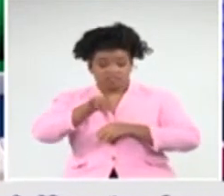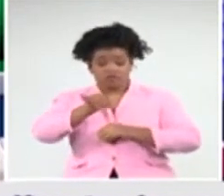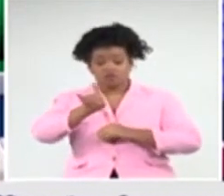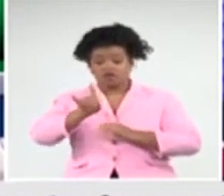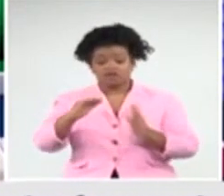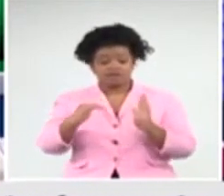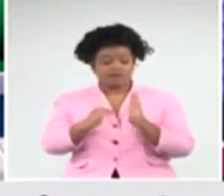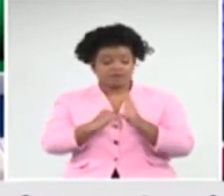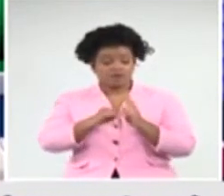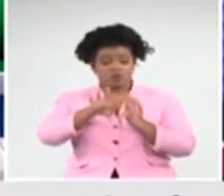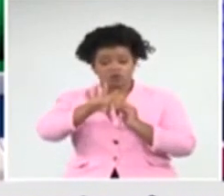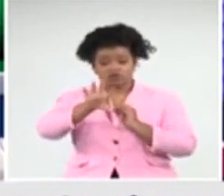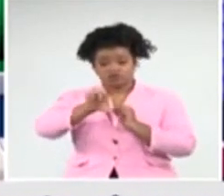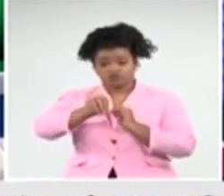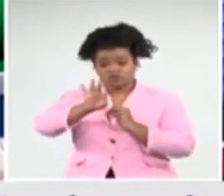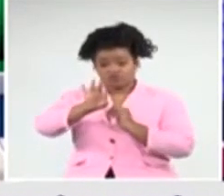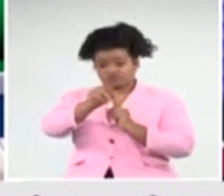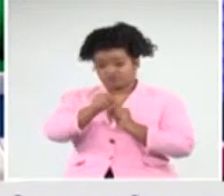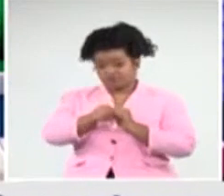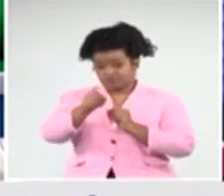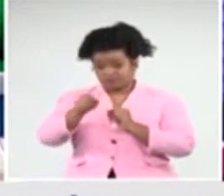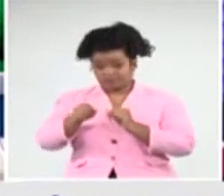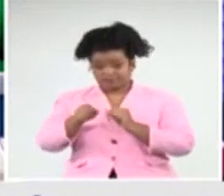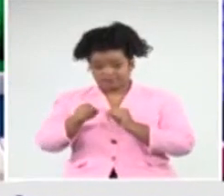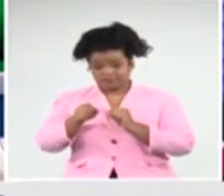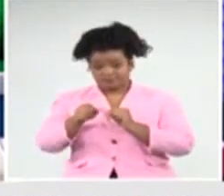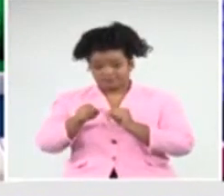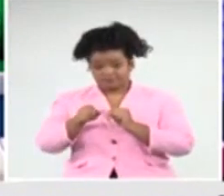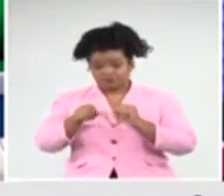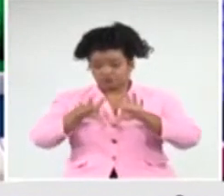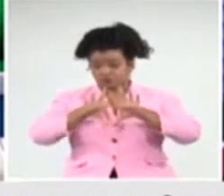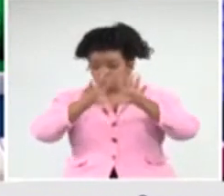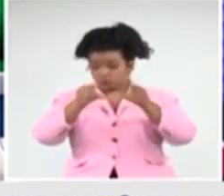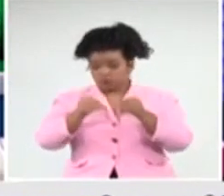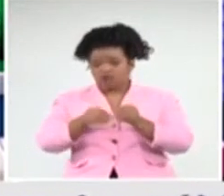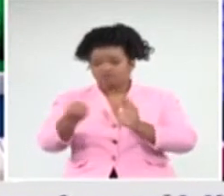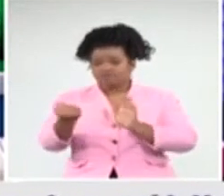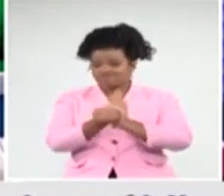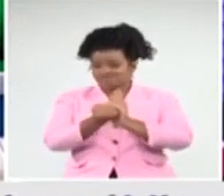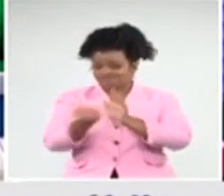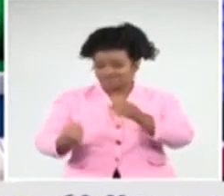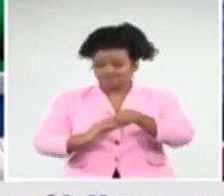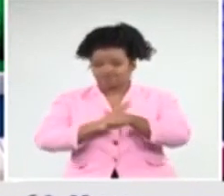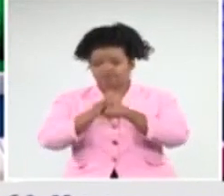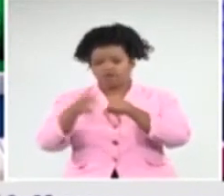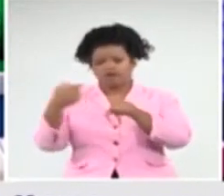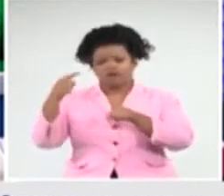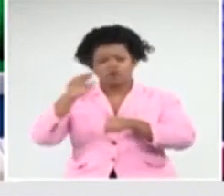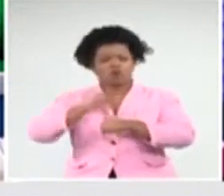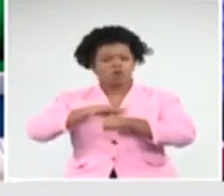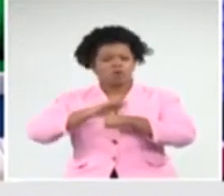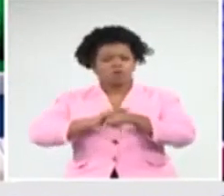9.408 pacientes se confirmaron ayer como consecuencia de la